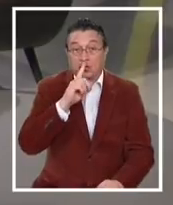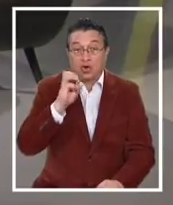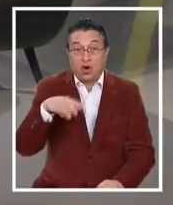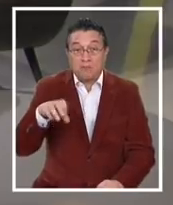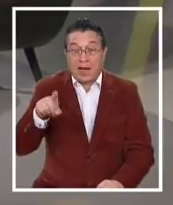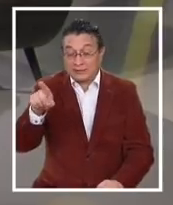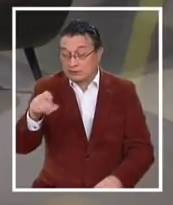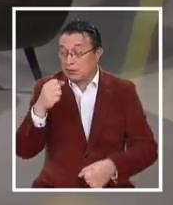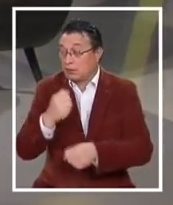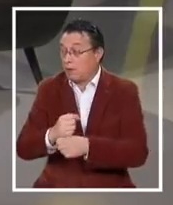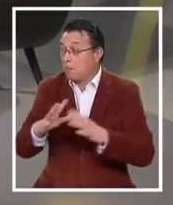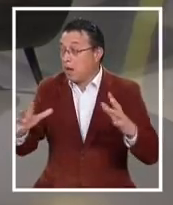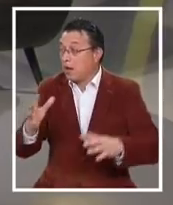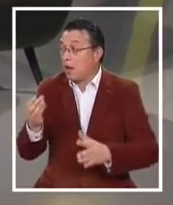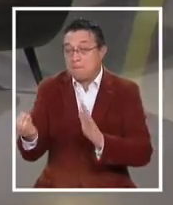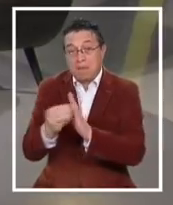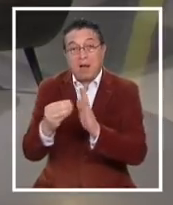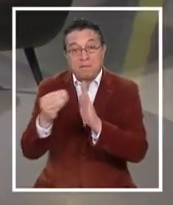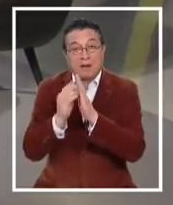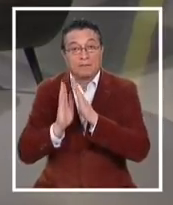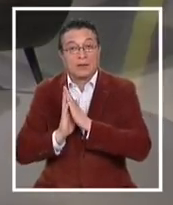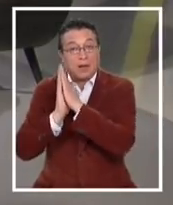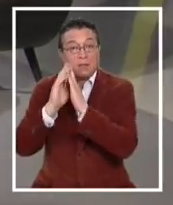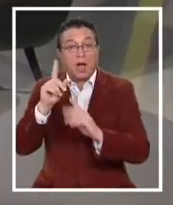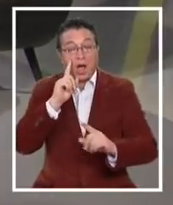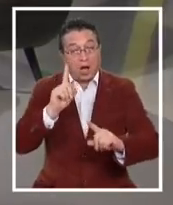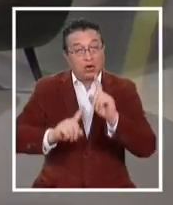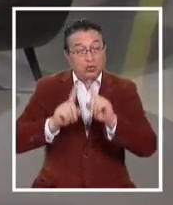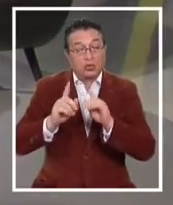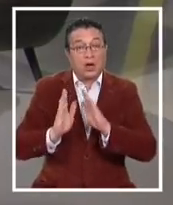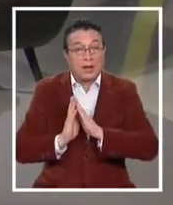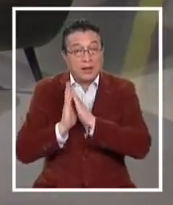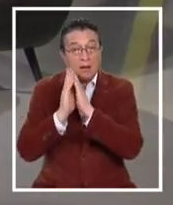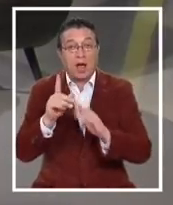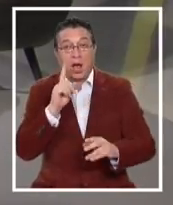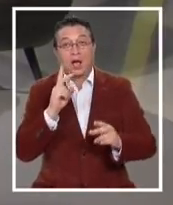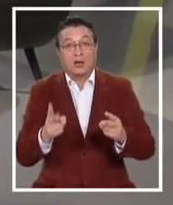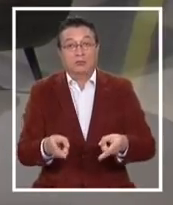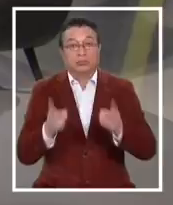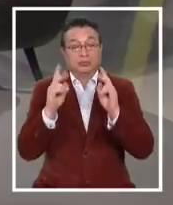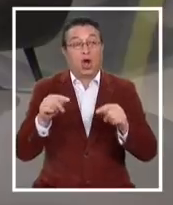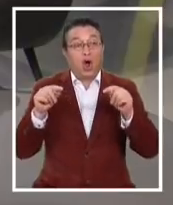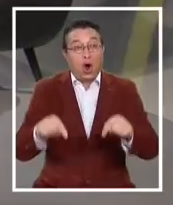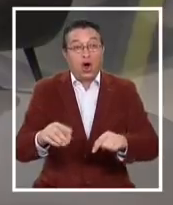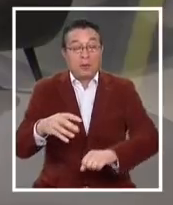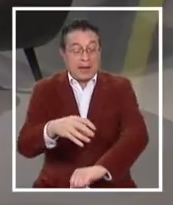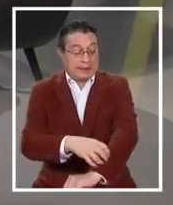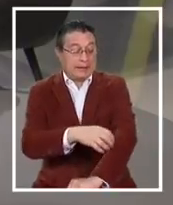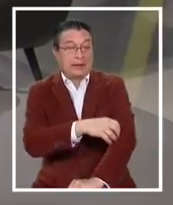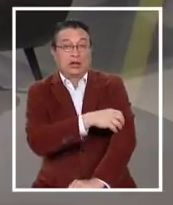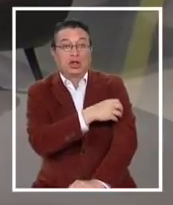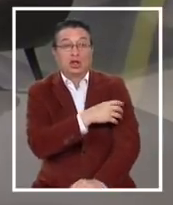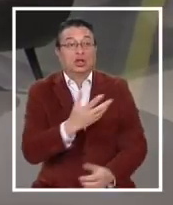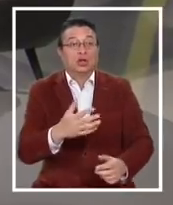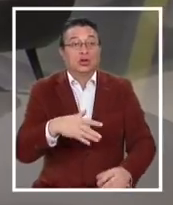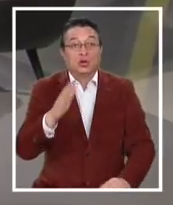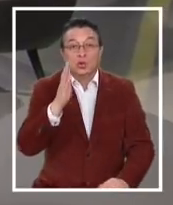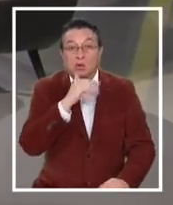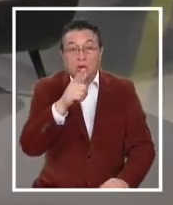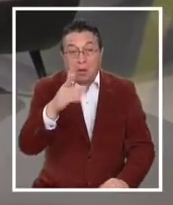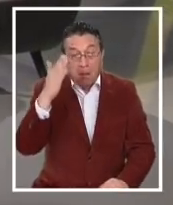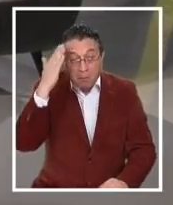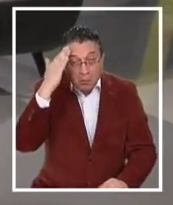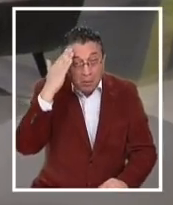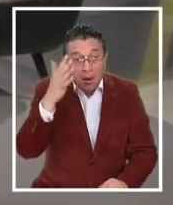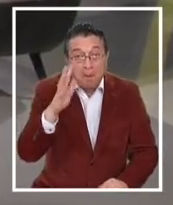camas. ¿Hay datos que no conozcamos? ¿Cuántas camas hay disponibles hoy? No vamos a ir de región por región, porque no los tienen en la cabeza